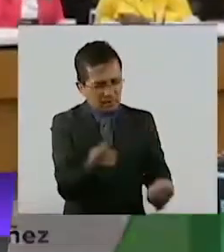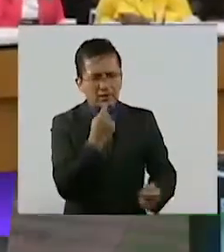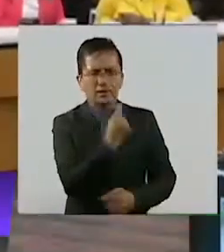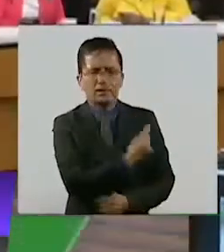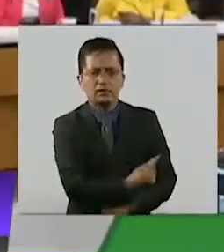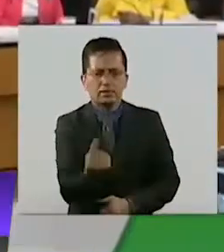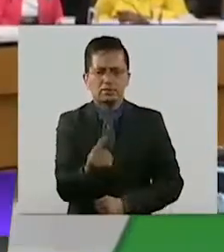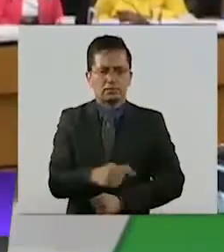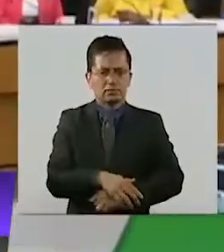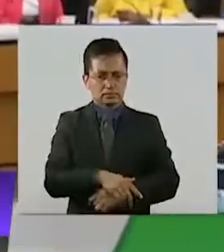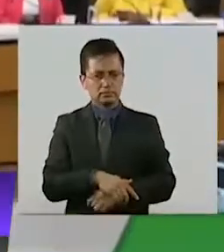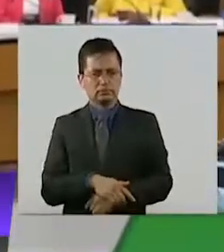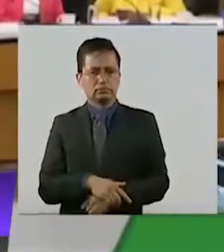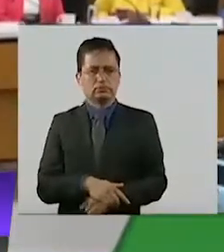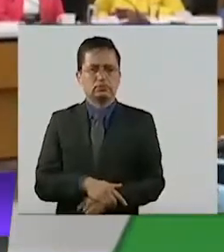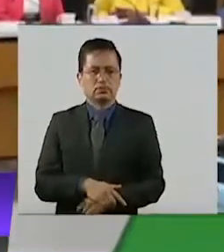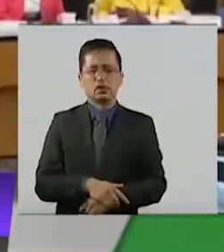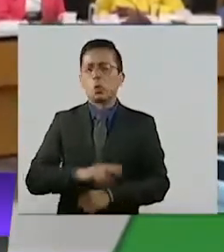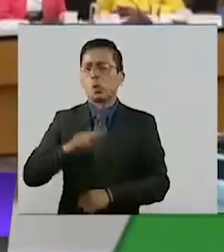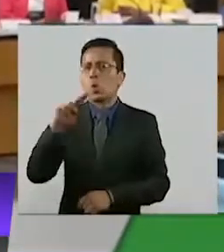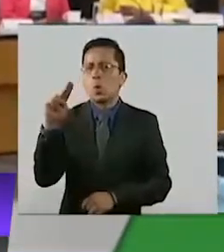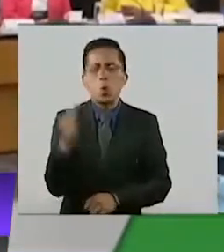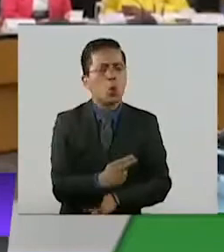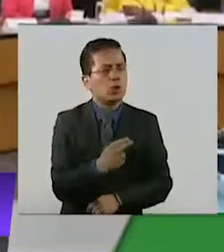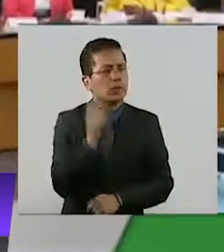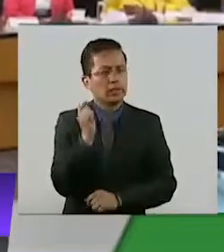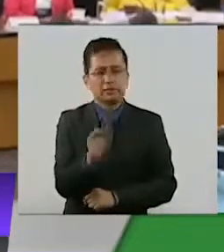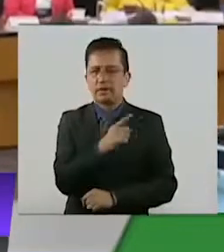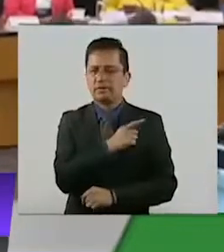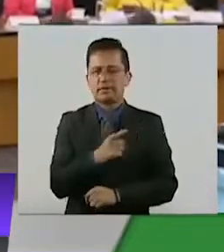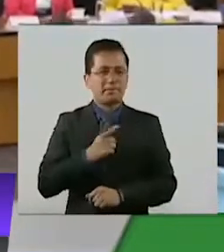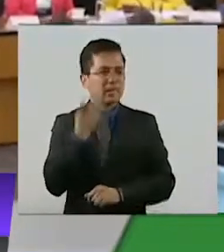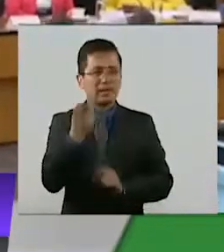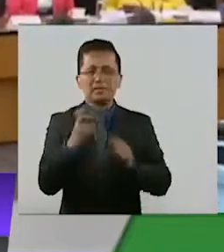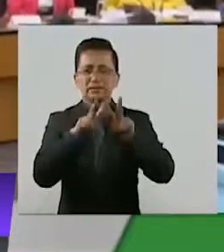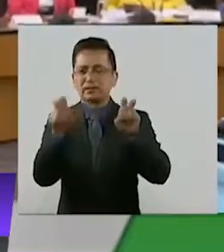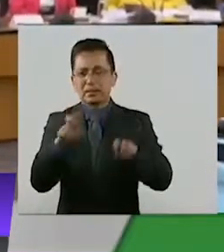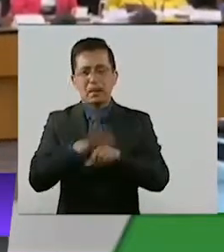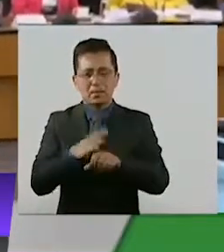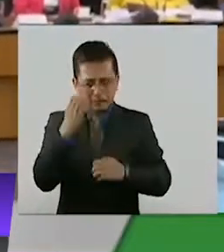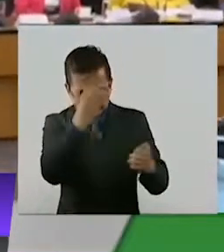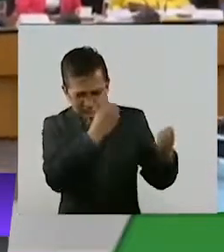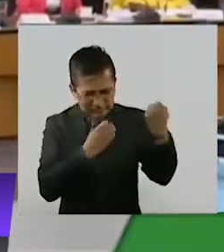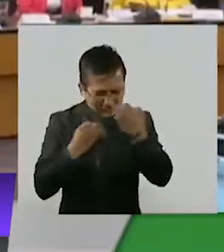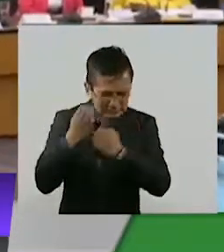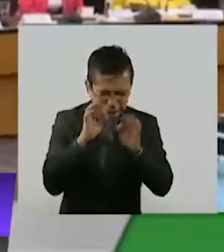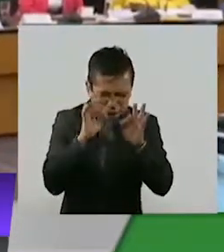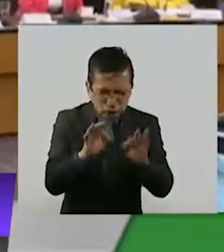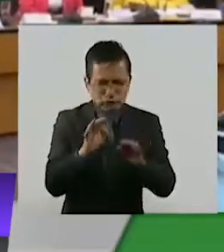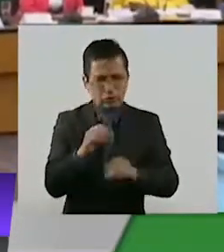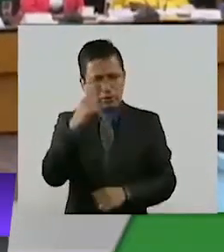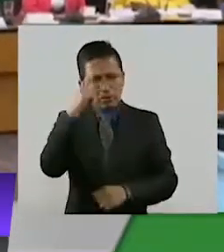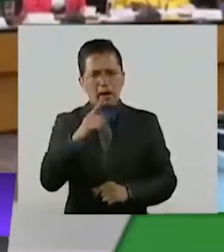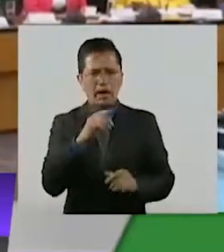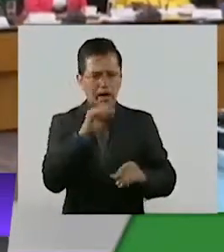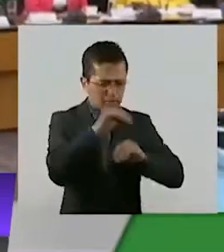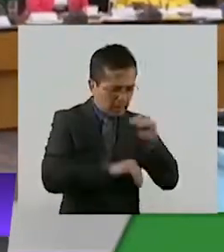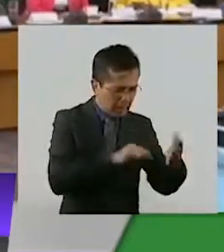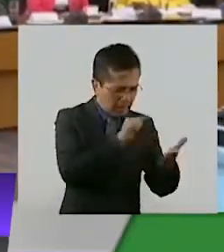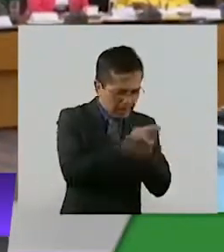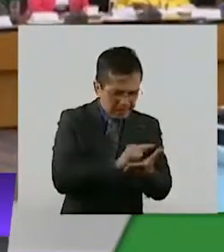Es imprescindible una revisión extensa en este tema a fin de consolidar un marco normativo que